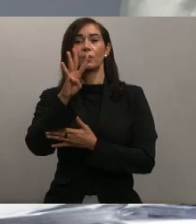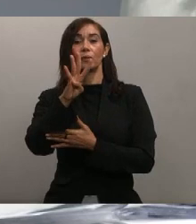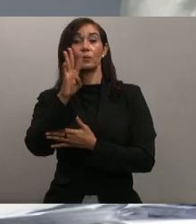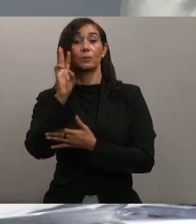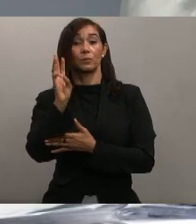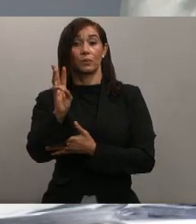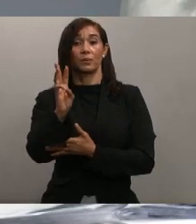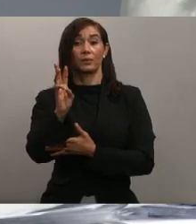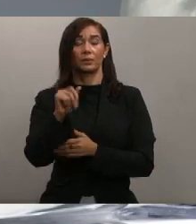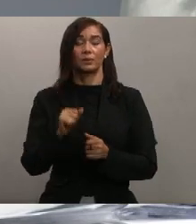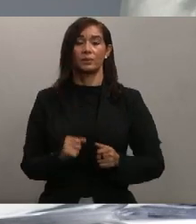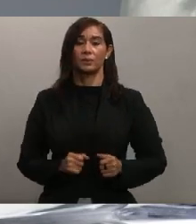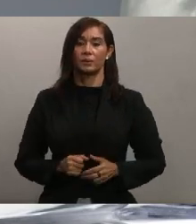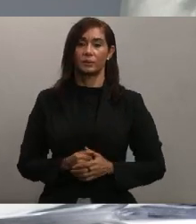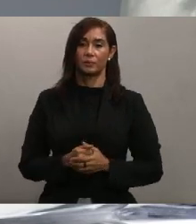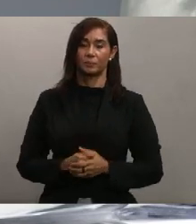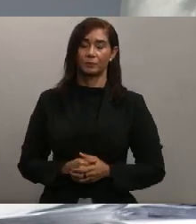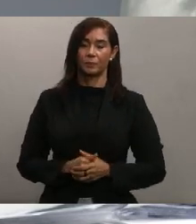28.446.